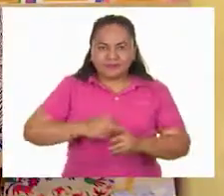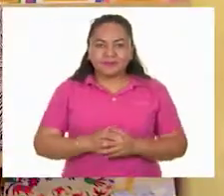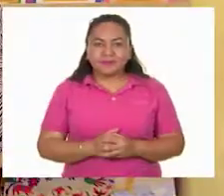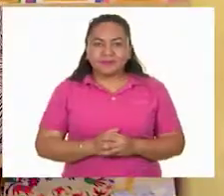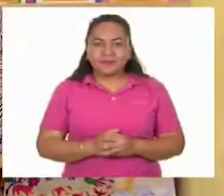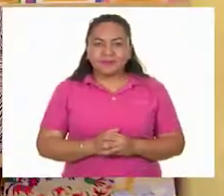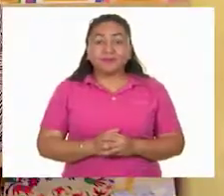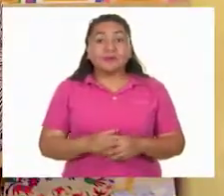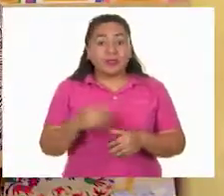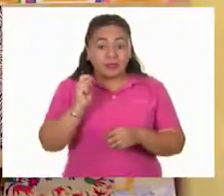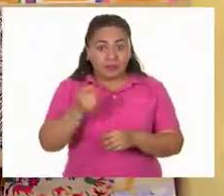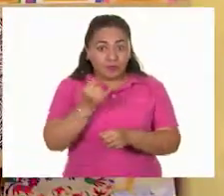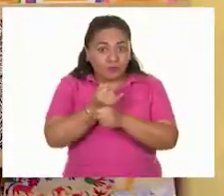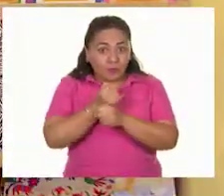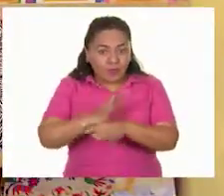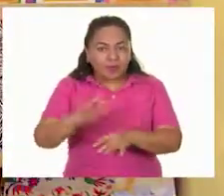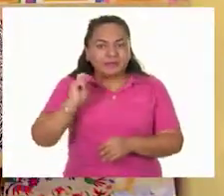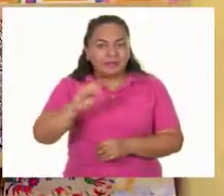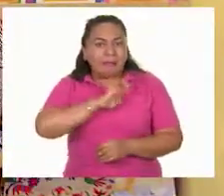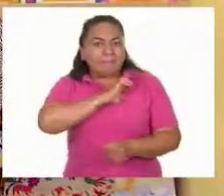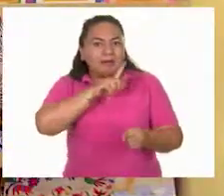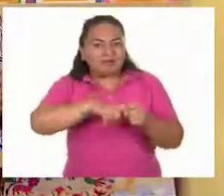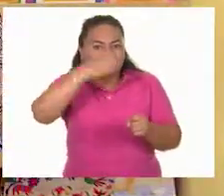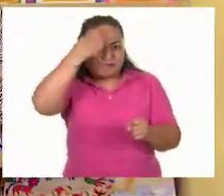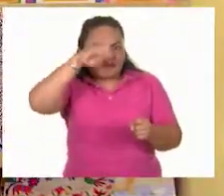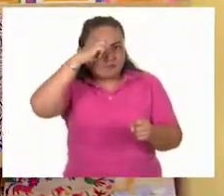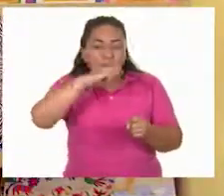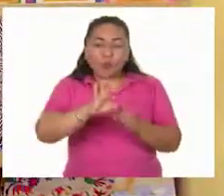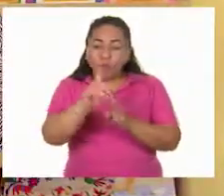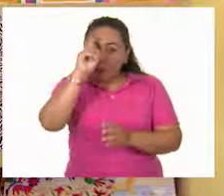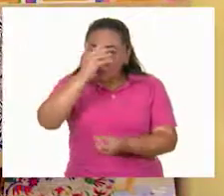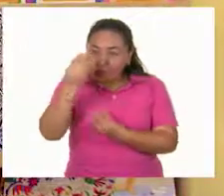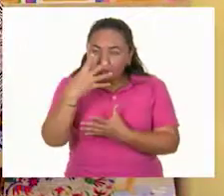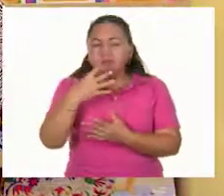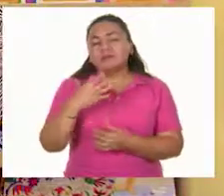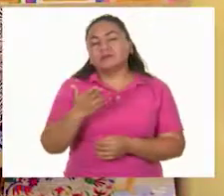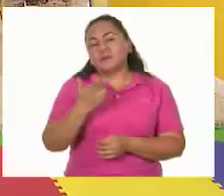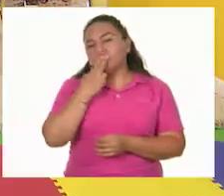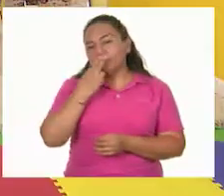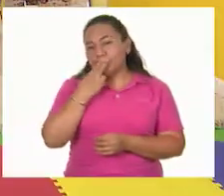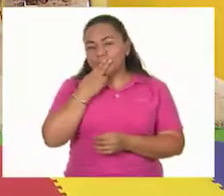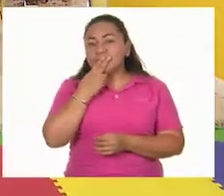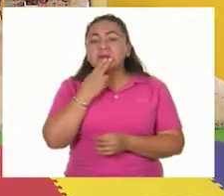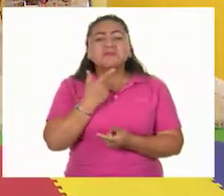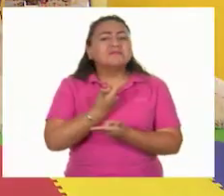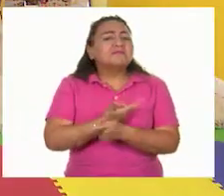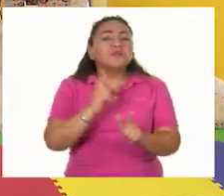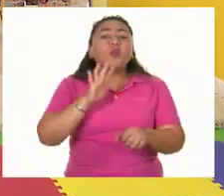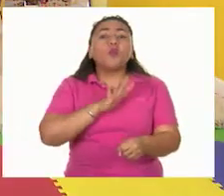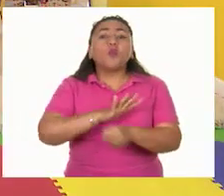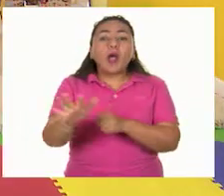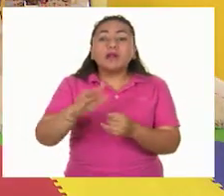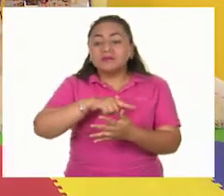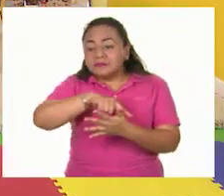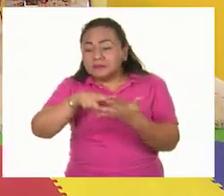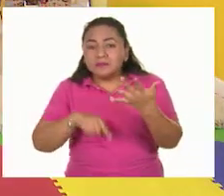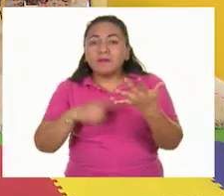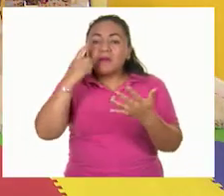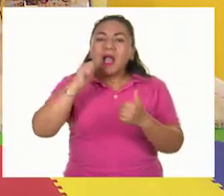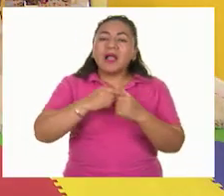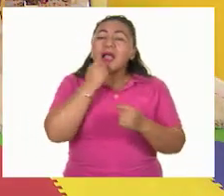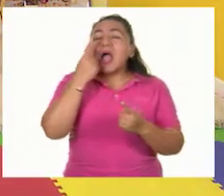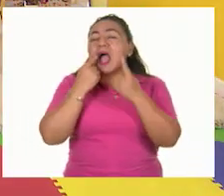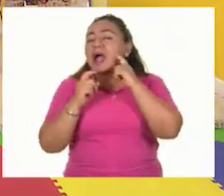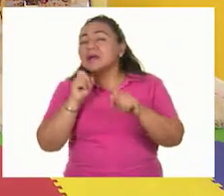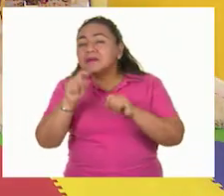La información que nos dan los especialistas siempre es de gran ayuda. Cualquiera que sea la alternativa para manejar los